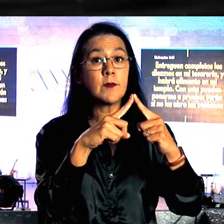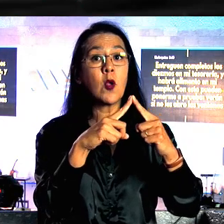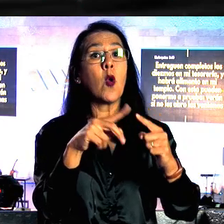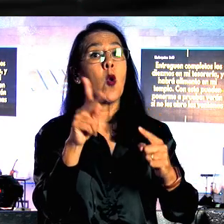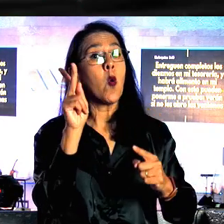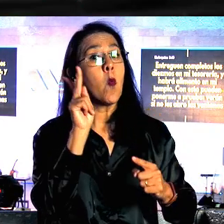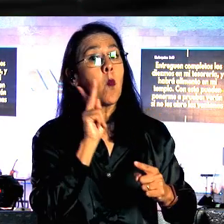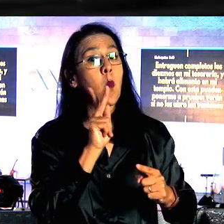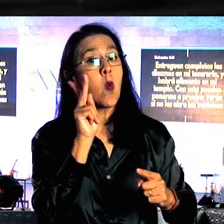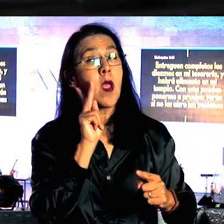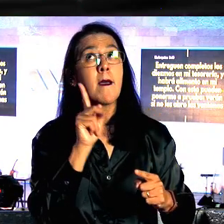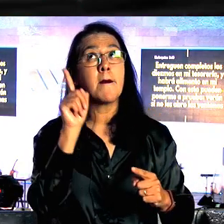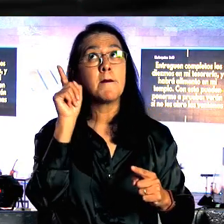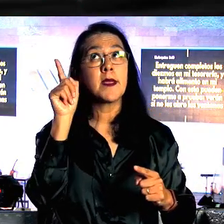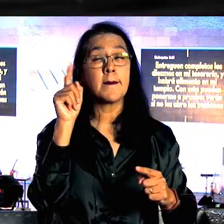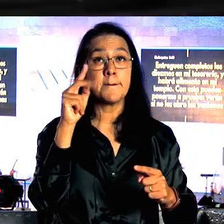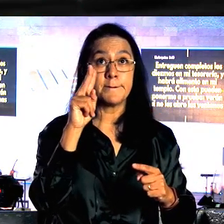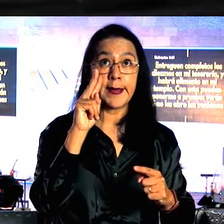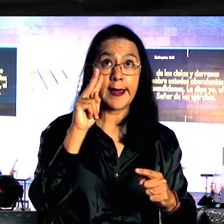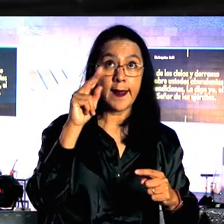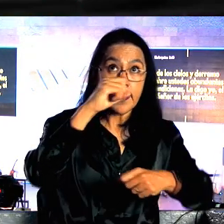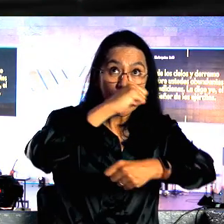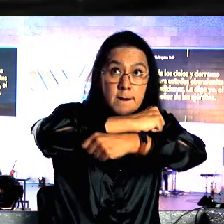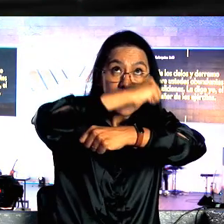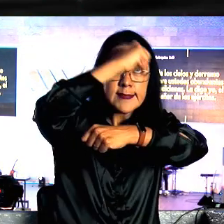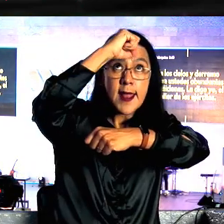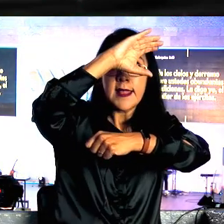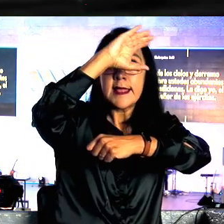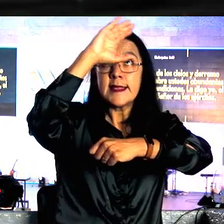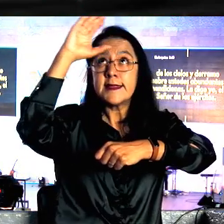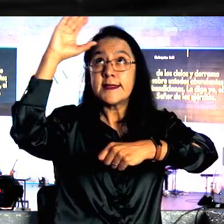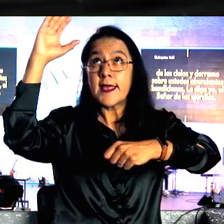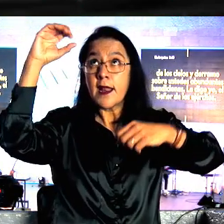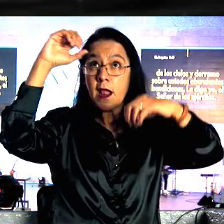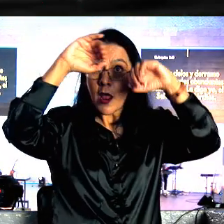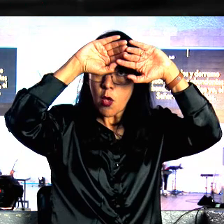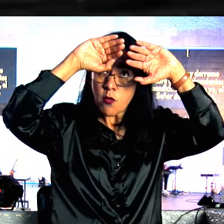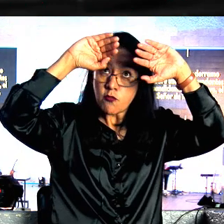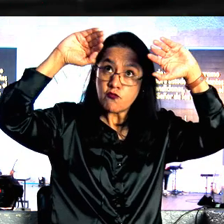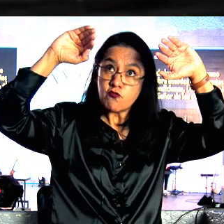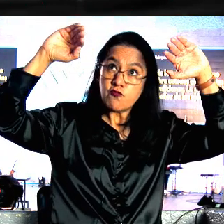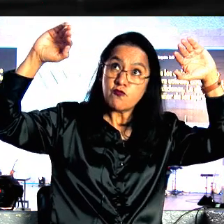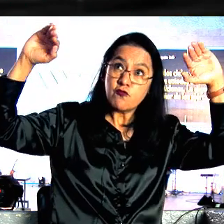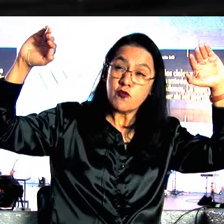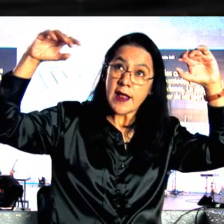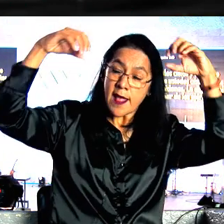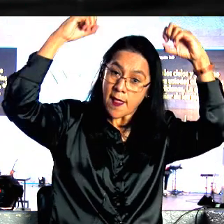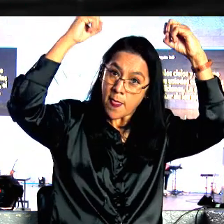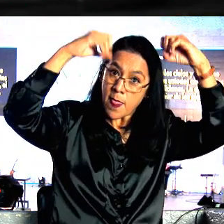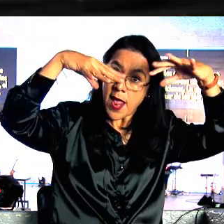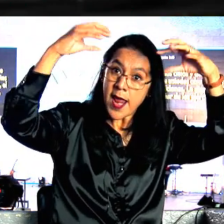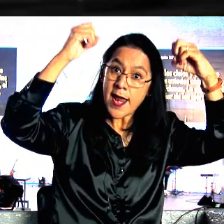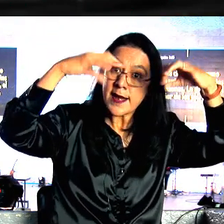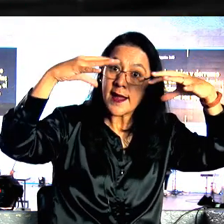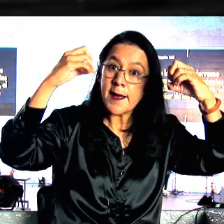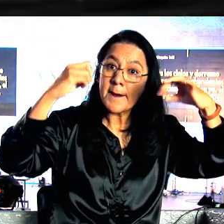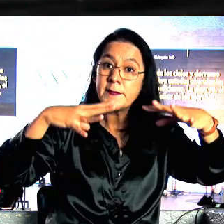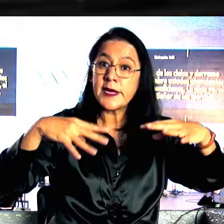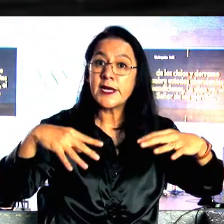verán si no les abro las ventanas de los cielos y derramo sobre ustedes ¿qué quiere derramar el Señor?